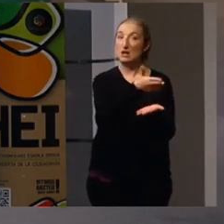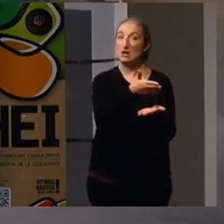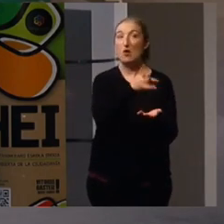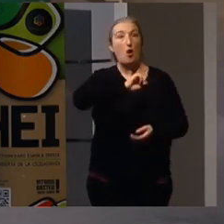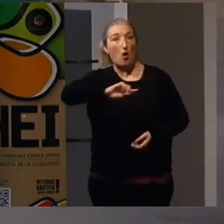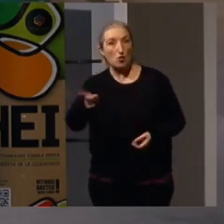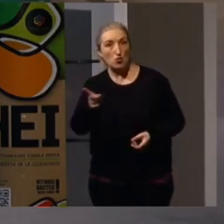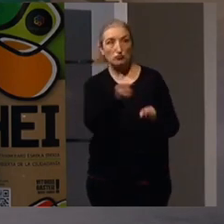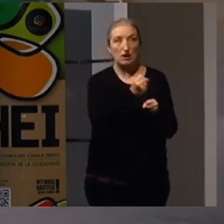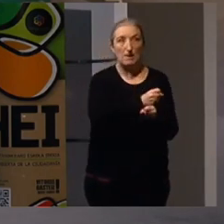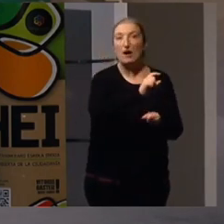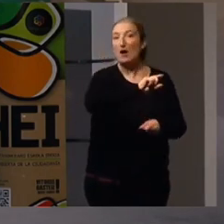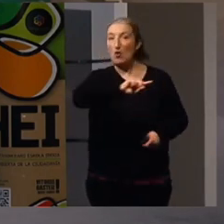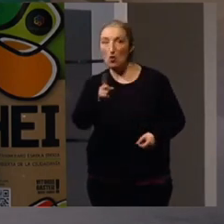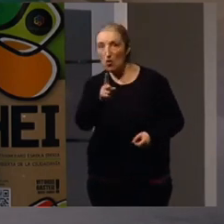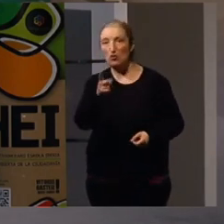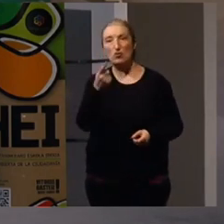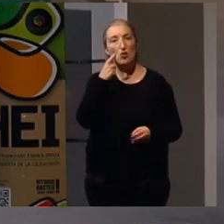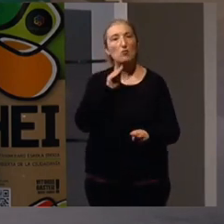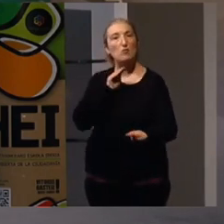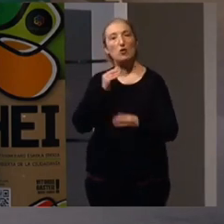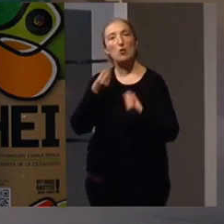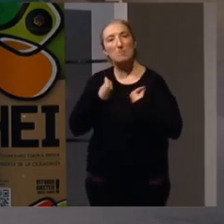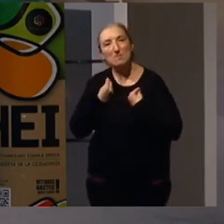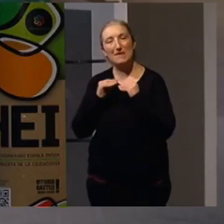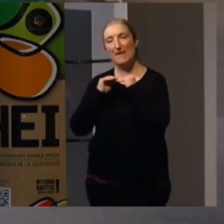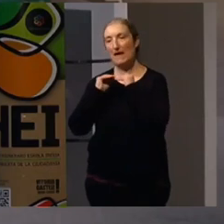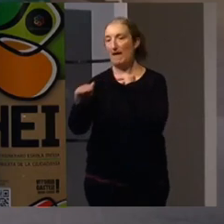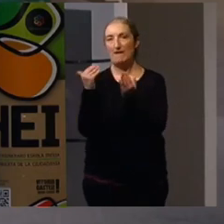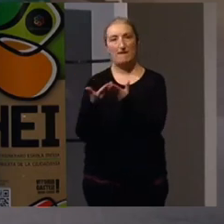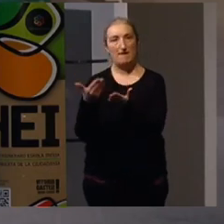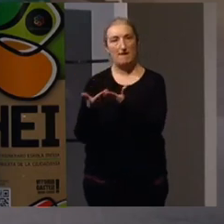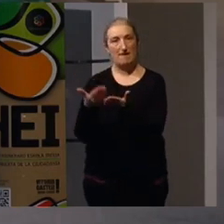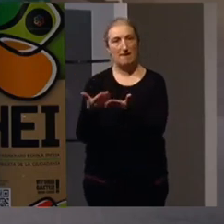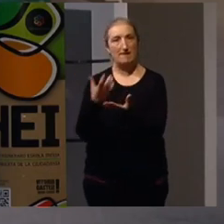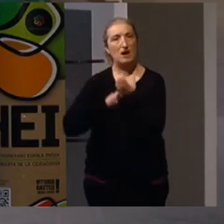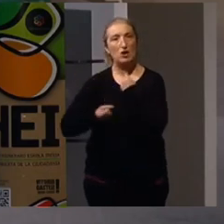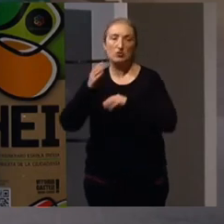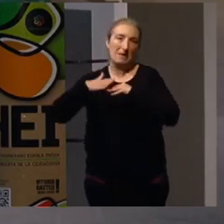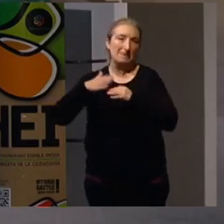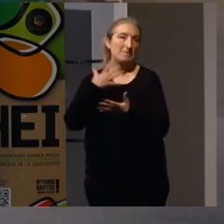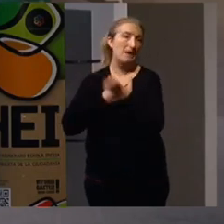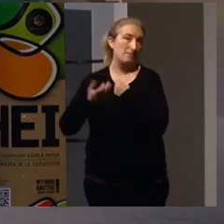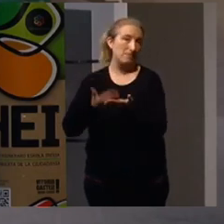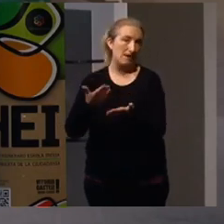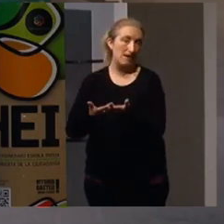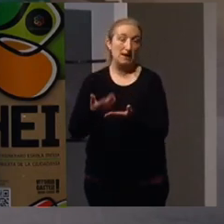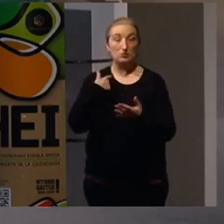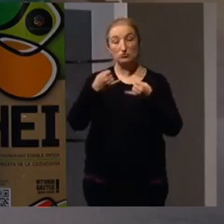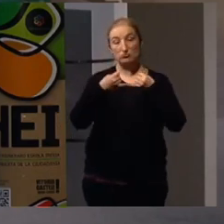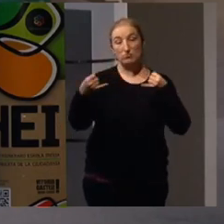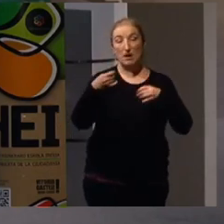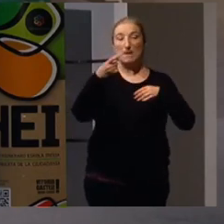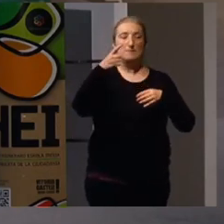subsistencia garantizada. De hecho, esto tiene una evidencia muy sólida de que todas las iniciativas en esta línea de generar, sea